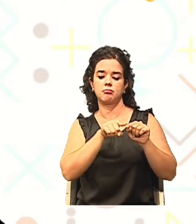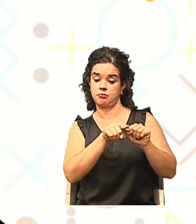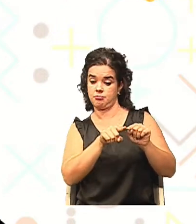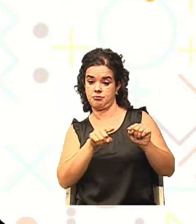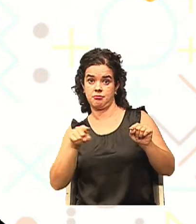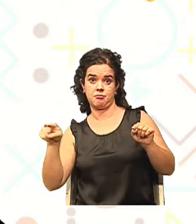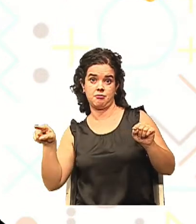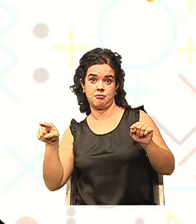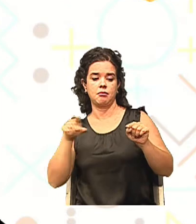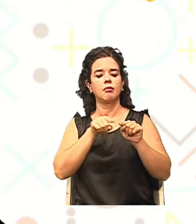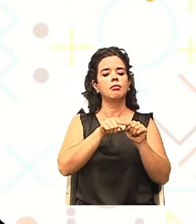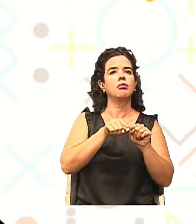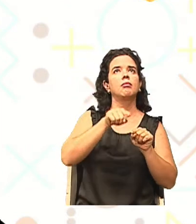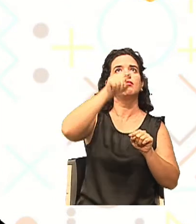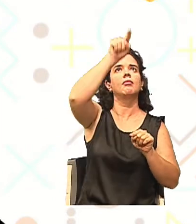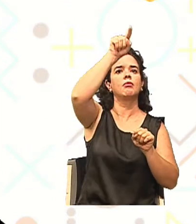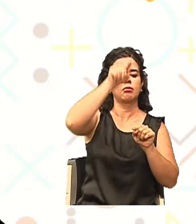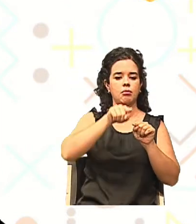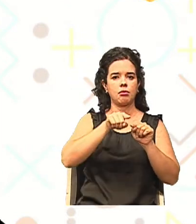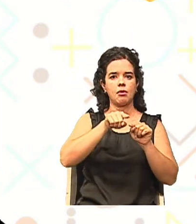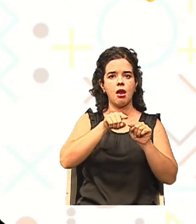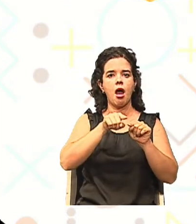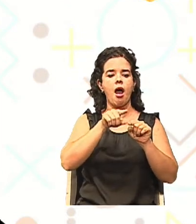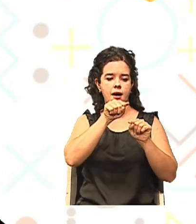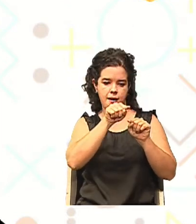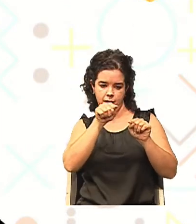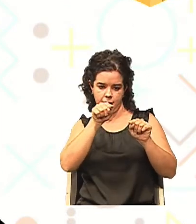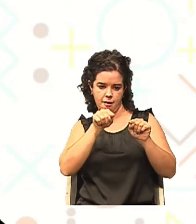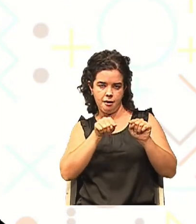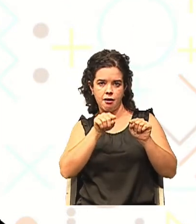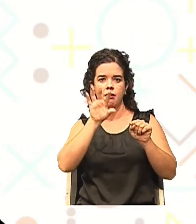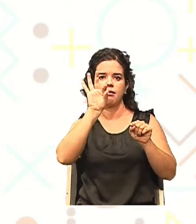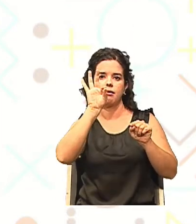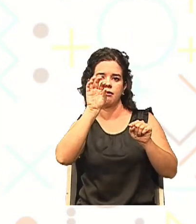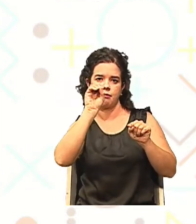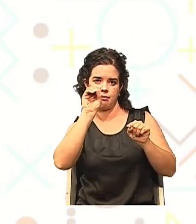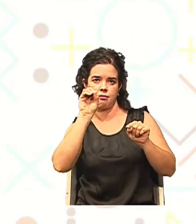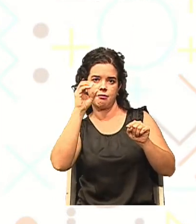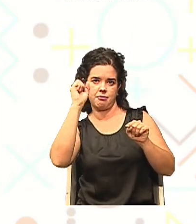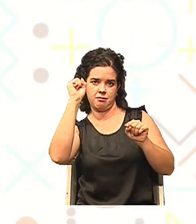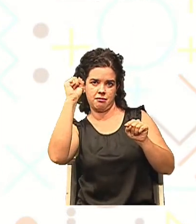y su altura forman un ángulo de 90 grados.